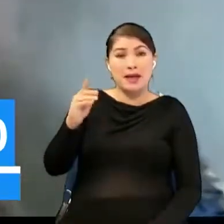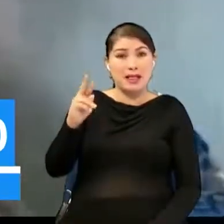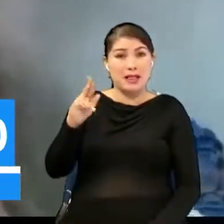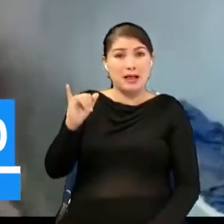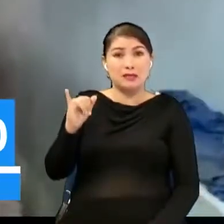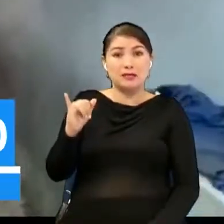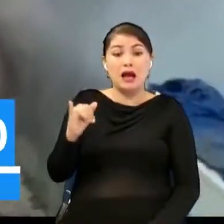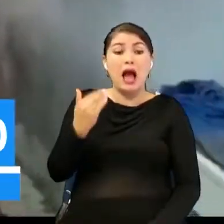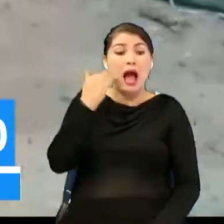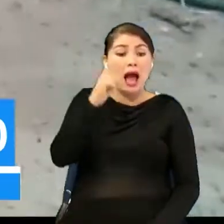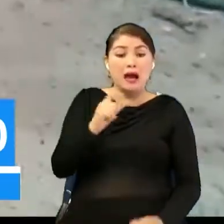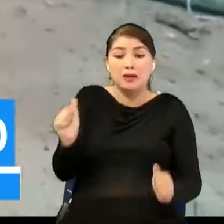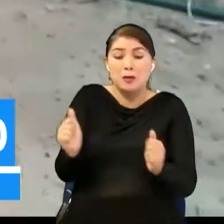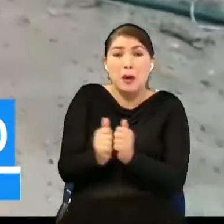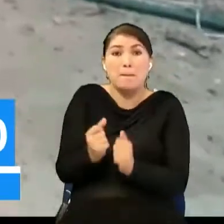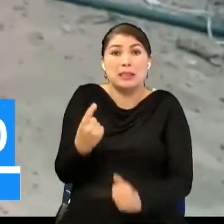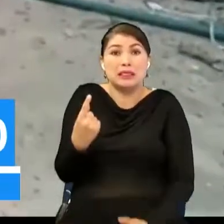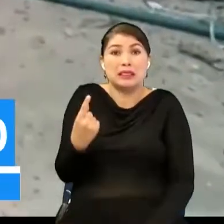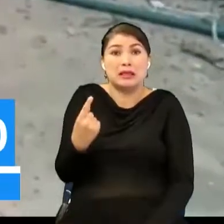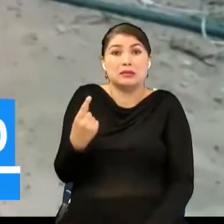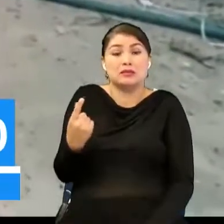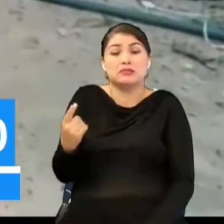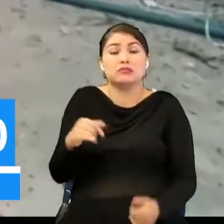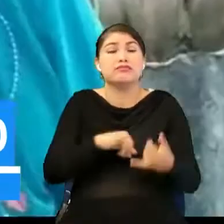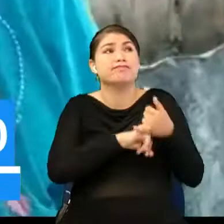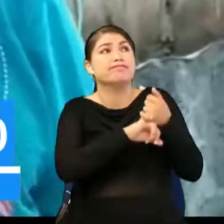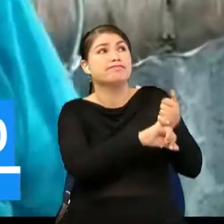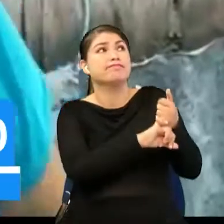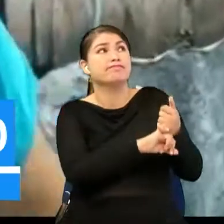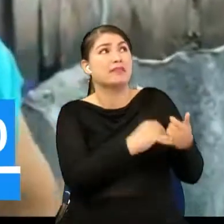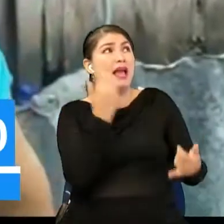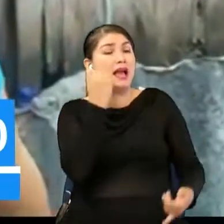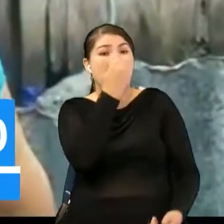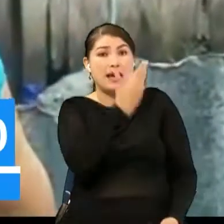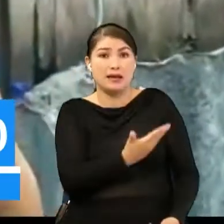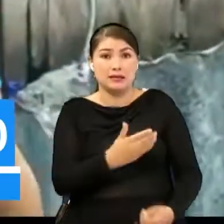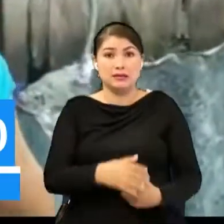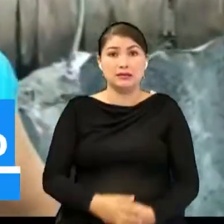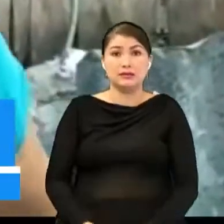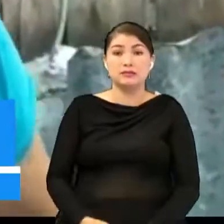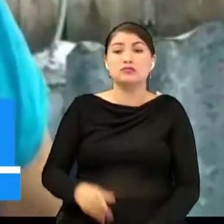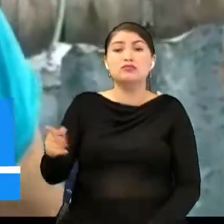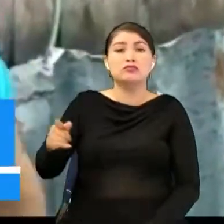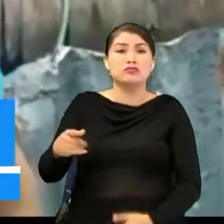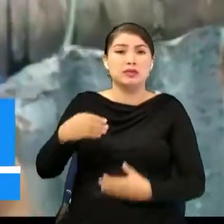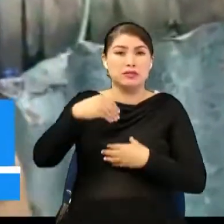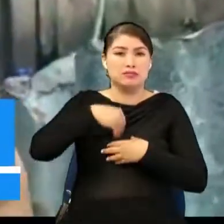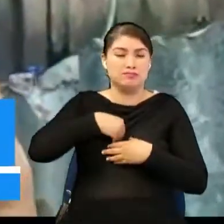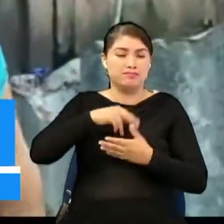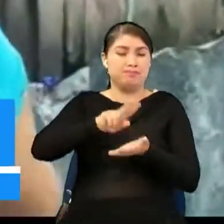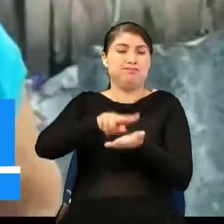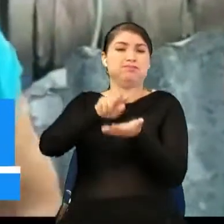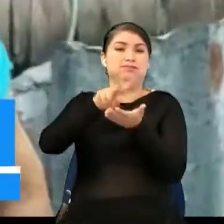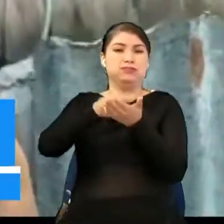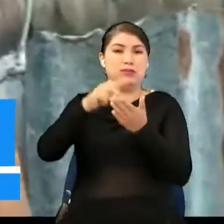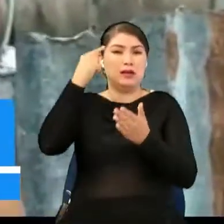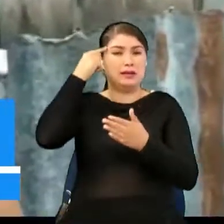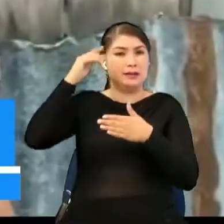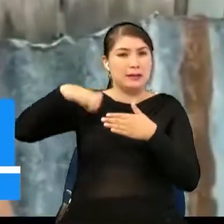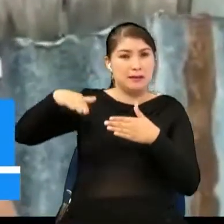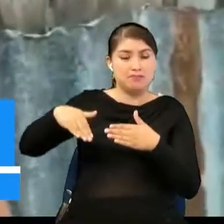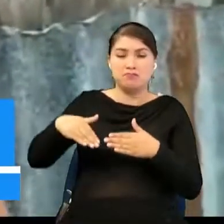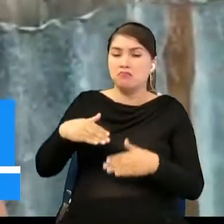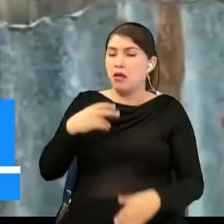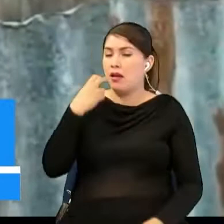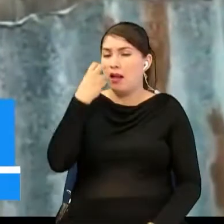que tiene evangelina y depende totalmente de ella sobre ataque epiléptico de retardo mental no